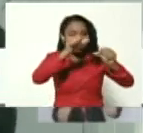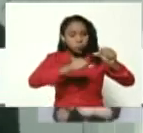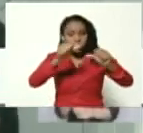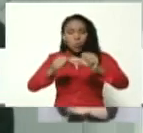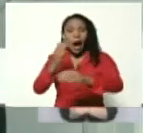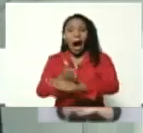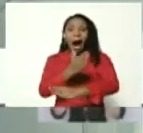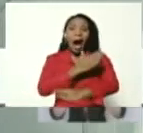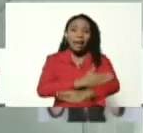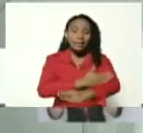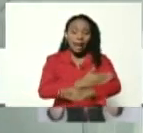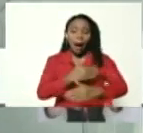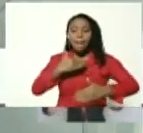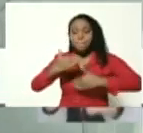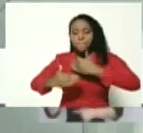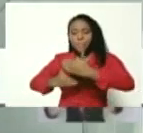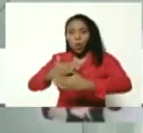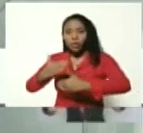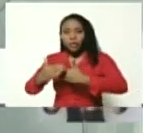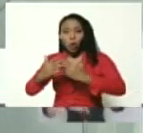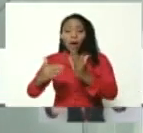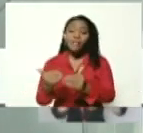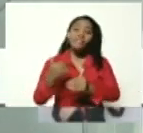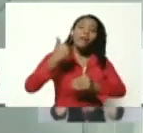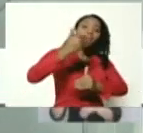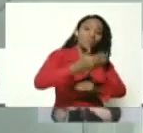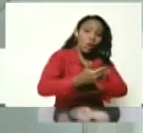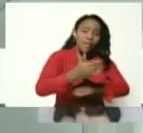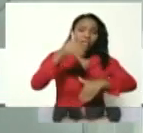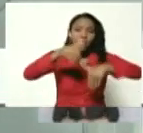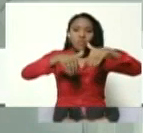y después del proceso de las votaciones.